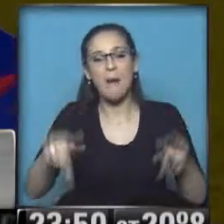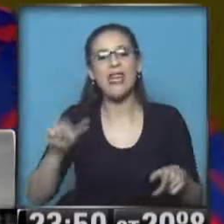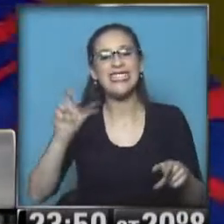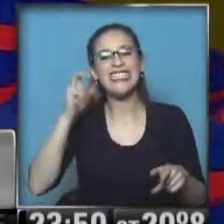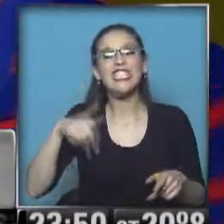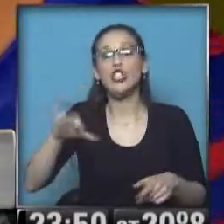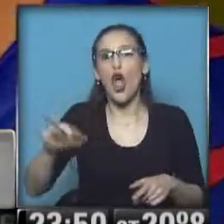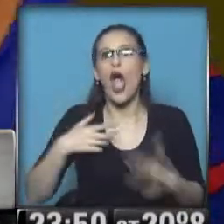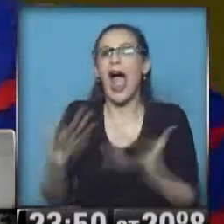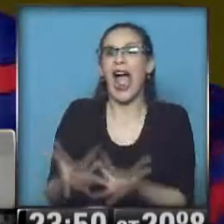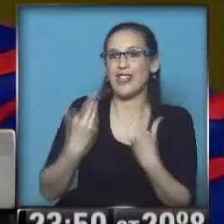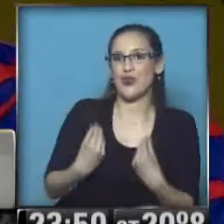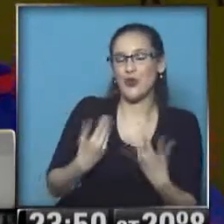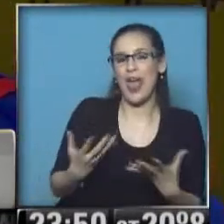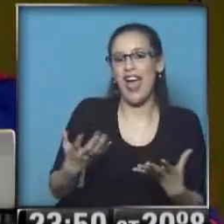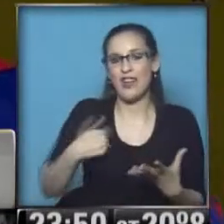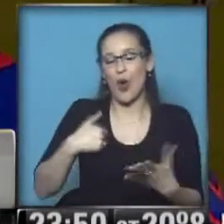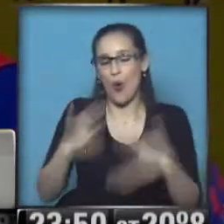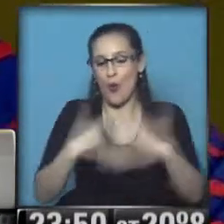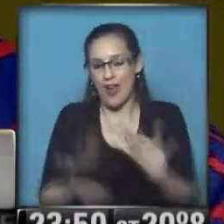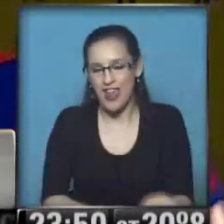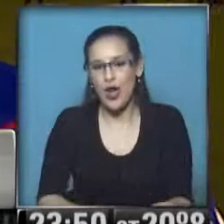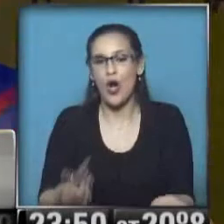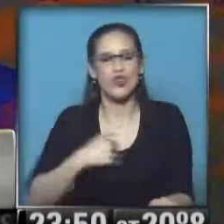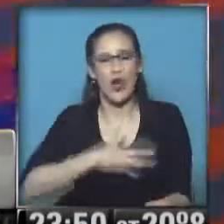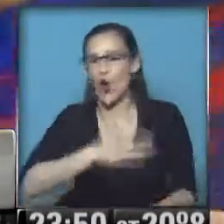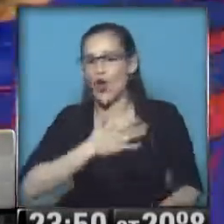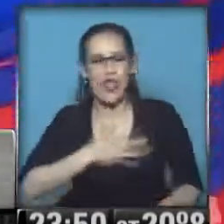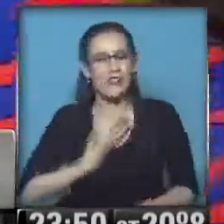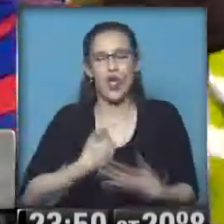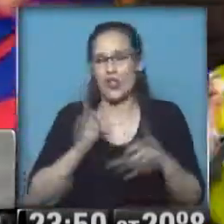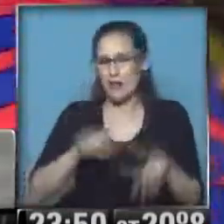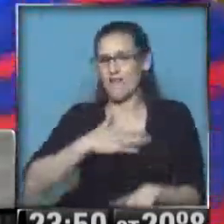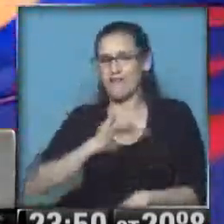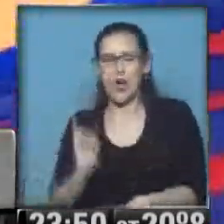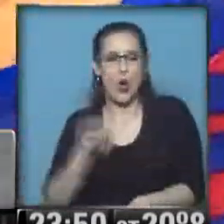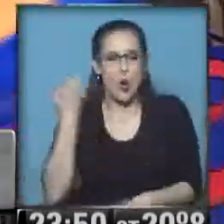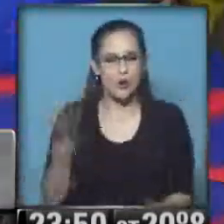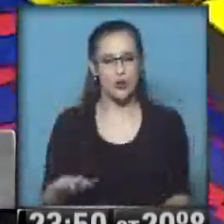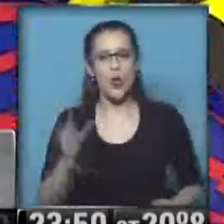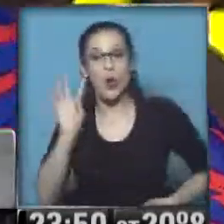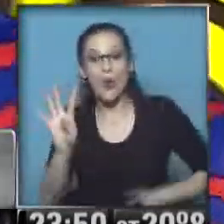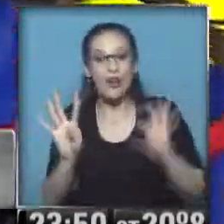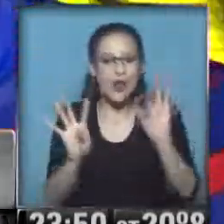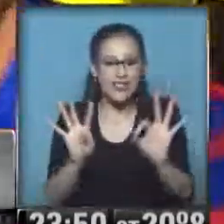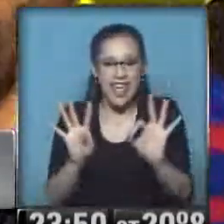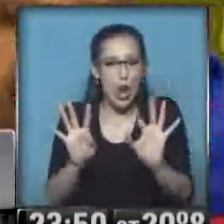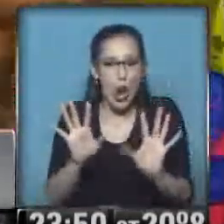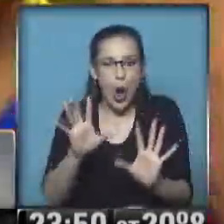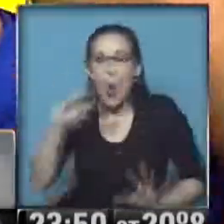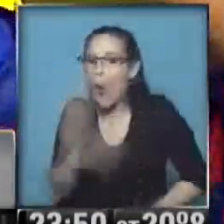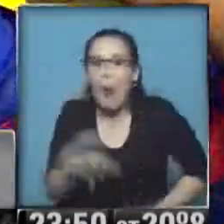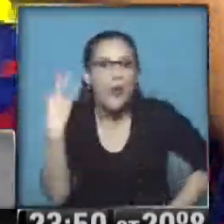jugar al lado de él, así que bueno, contento, a disfrutarlo con los compañeros, la verdad me siento recontra orgulloso. Bueno, 4-0 no se da todos los días. No,